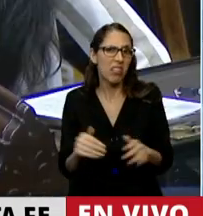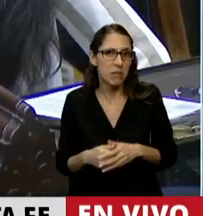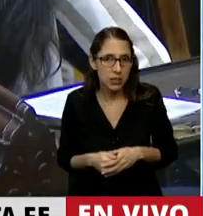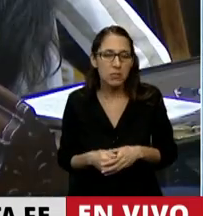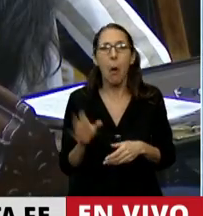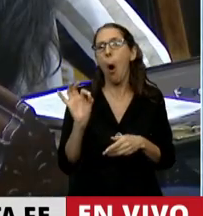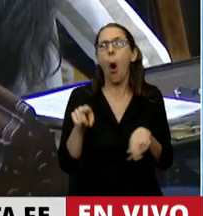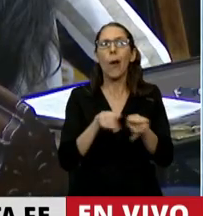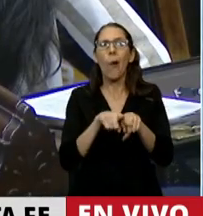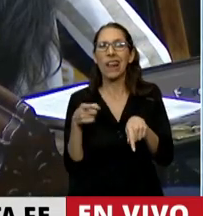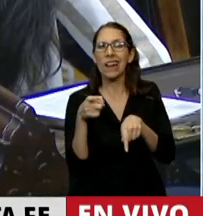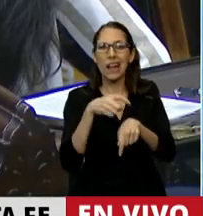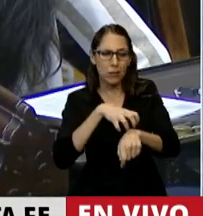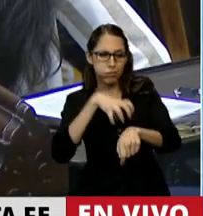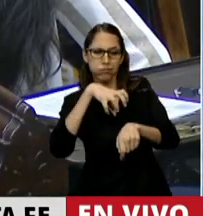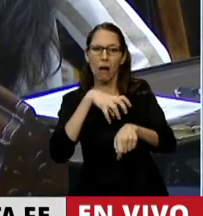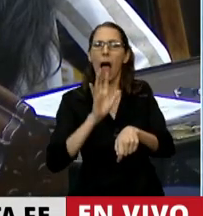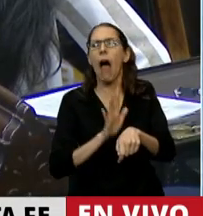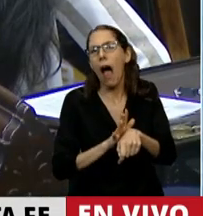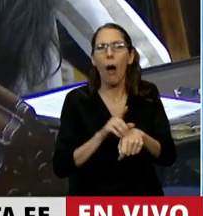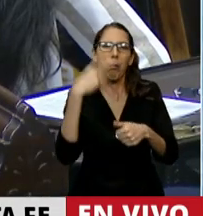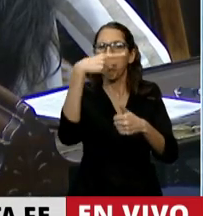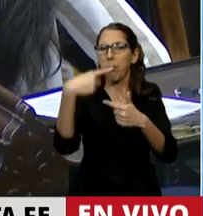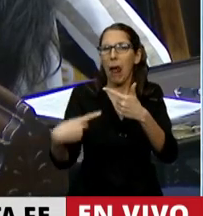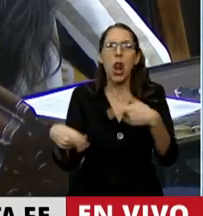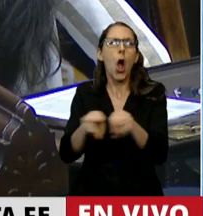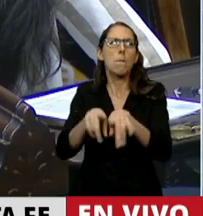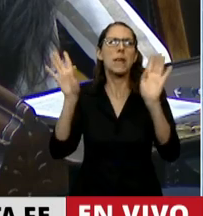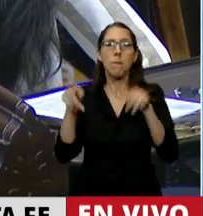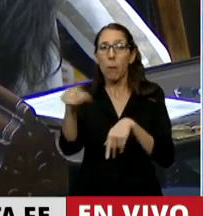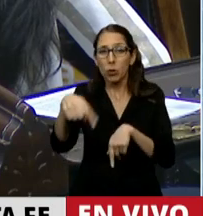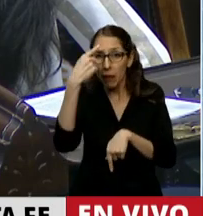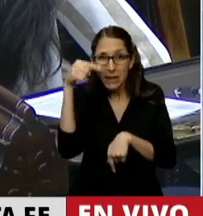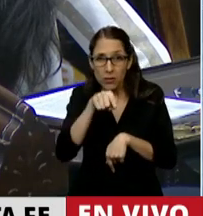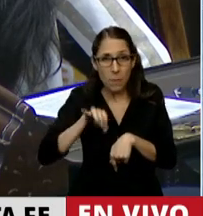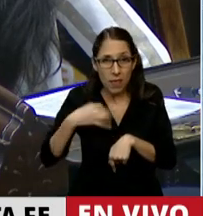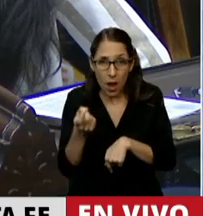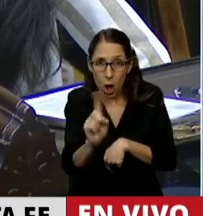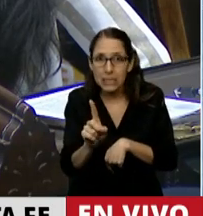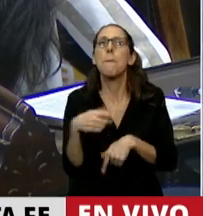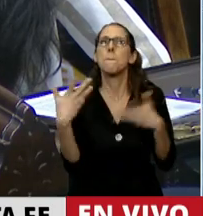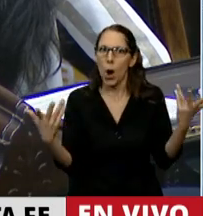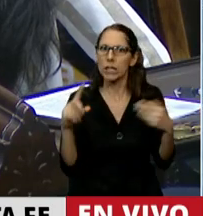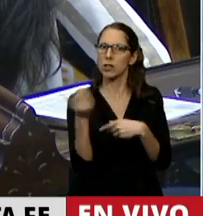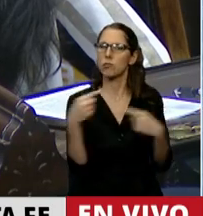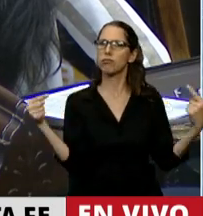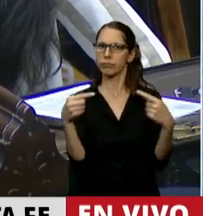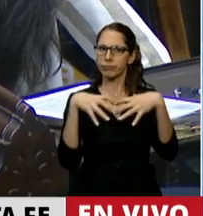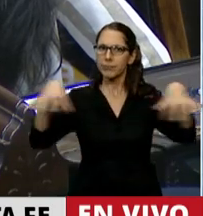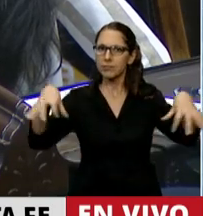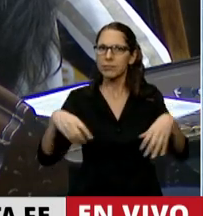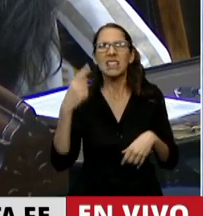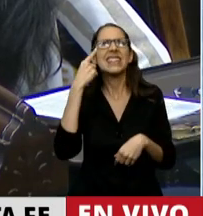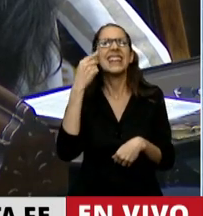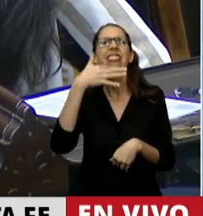un tumor, puede ser lo que sea, pero para usted ahí no hay vida. Ese es el drama que nos separa. Es el concepto de persona